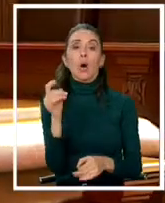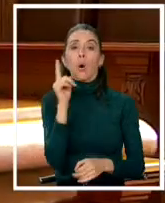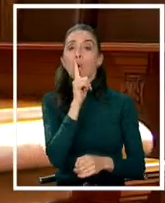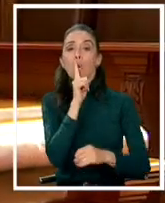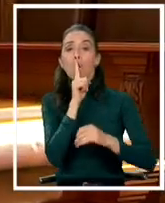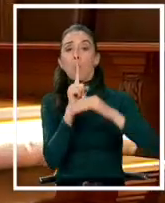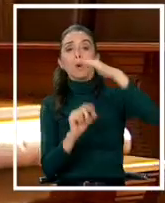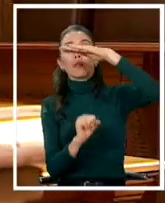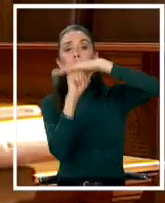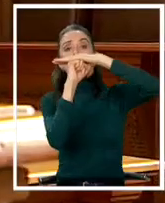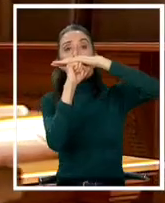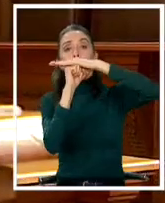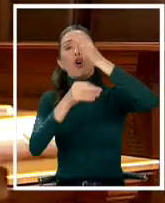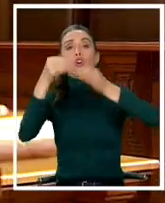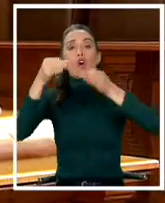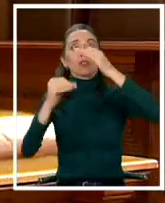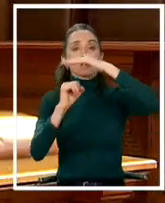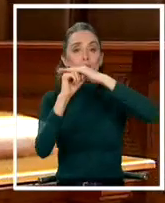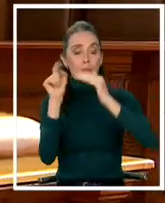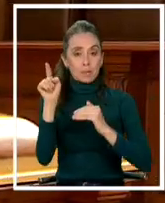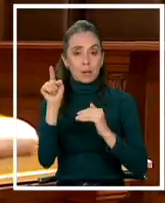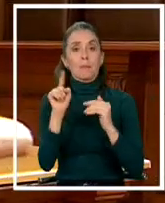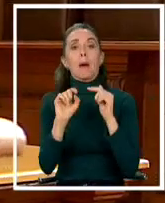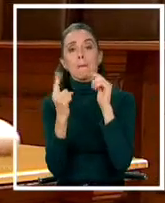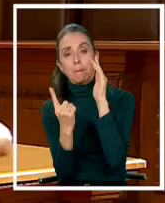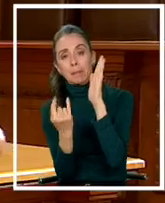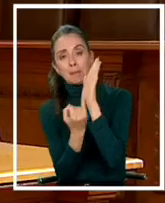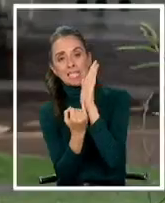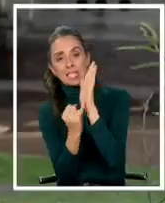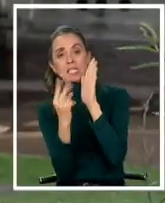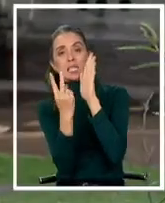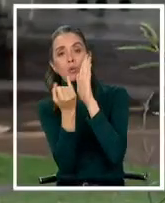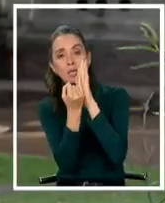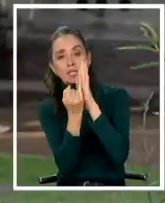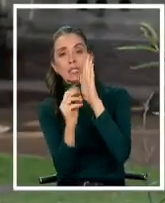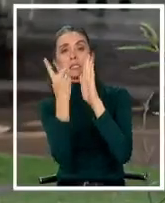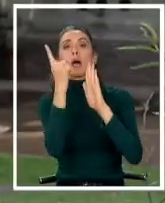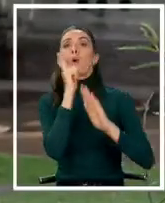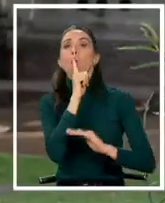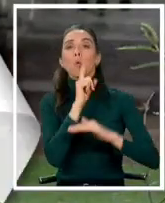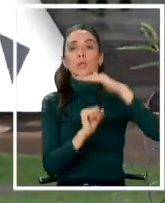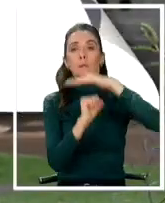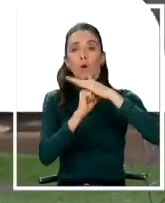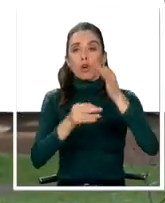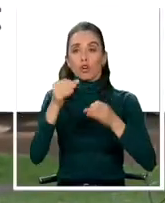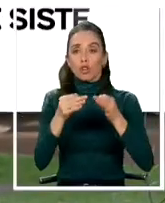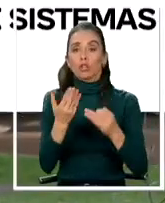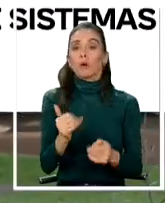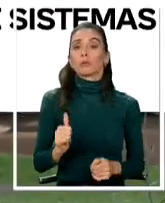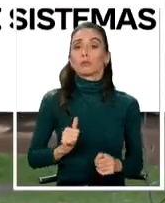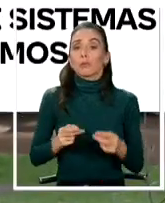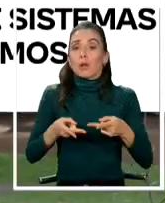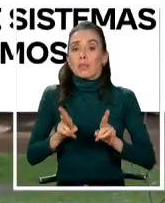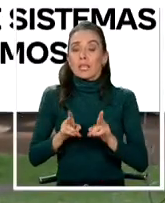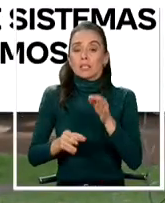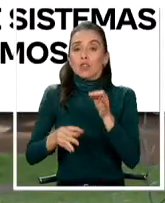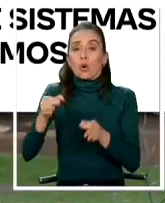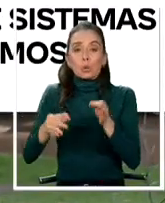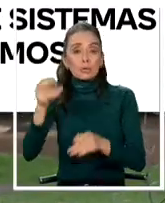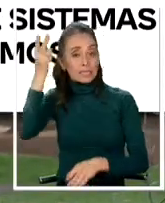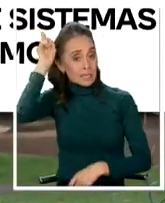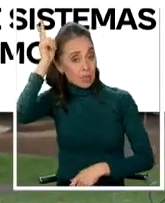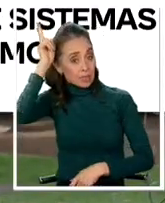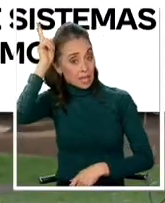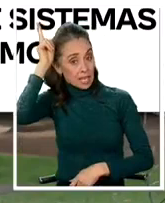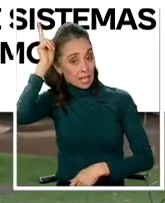instancia sigue siendo la corte suprema- la corte suprema tendrá la última palabra en la aplicación del derecho por esta justicia indígena